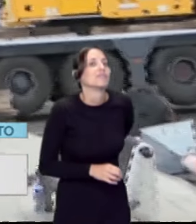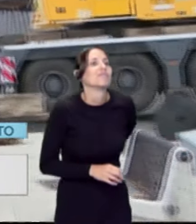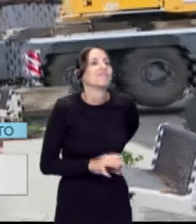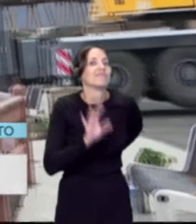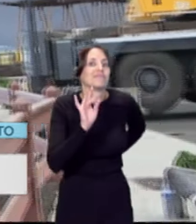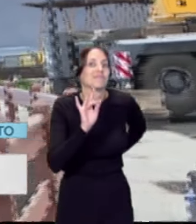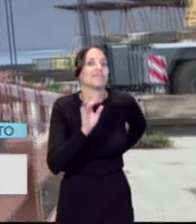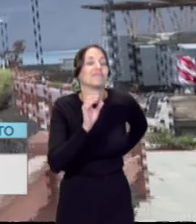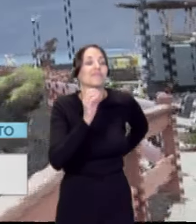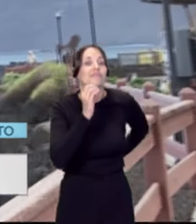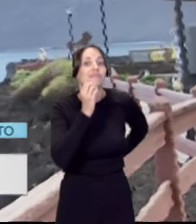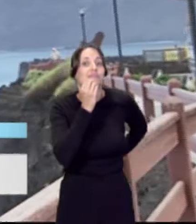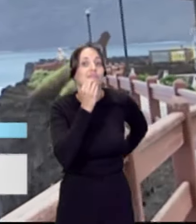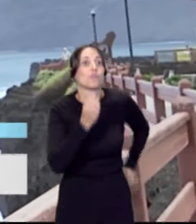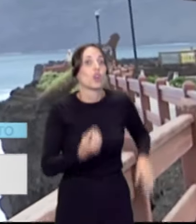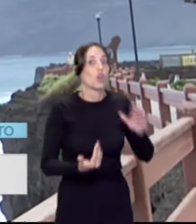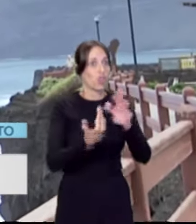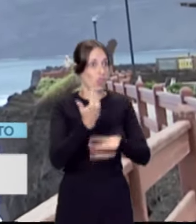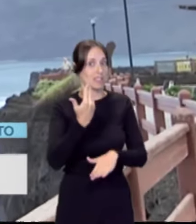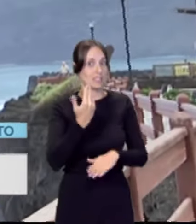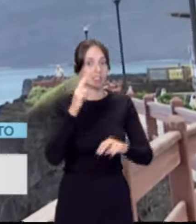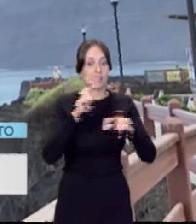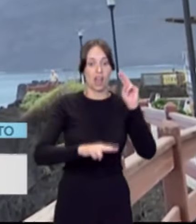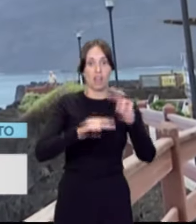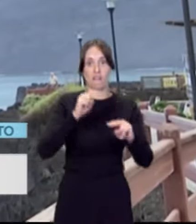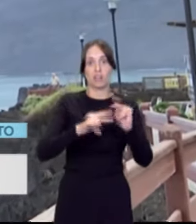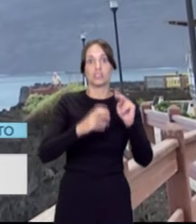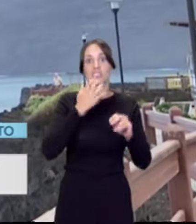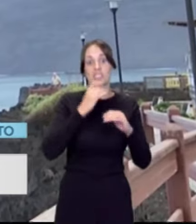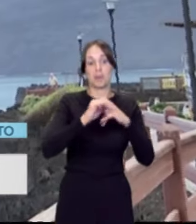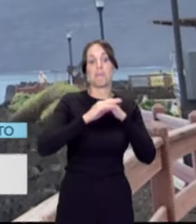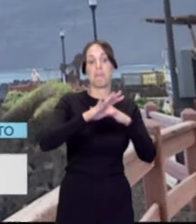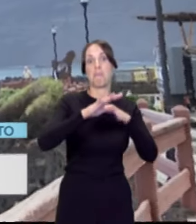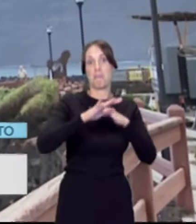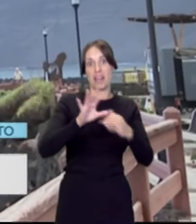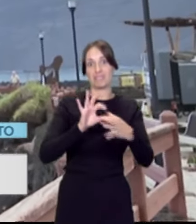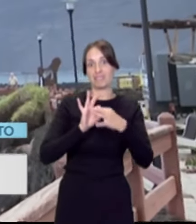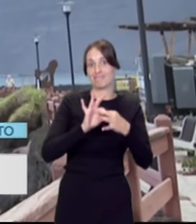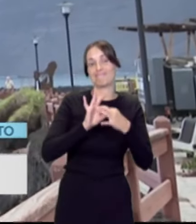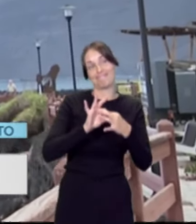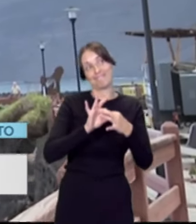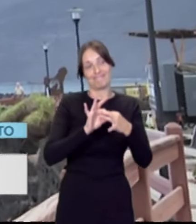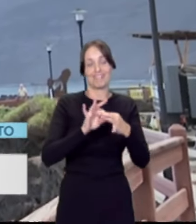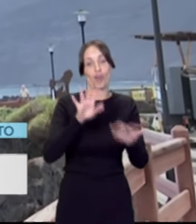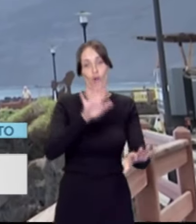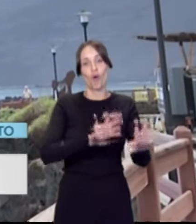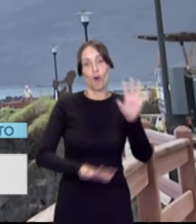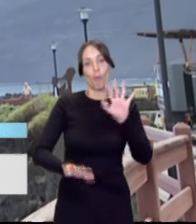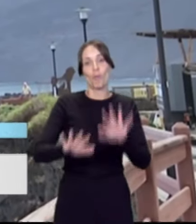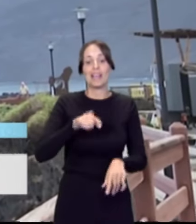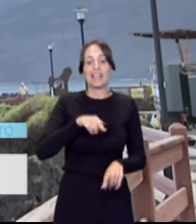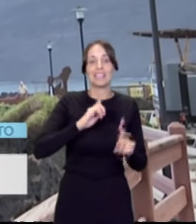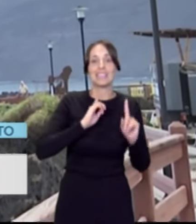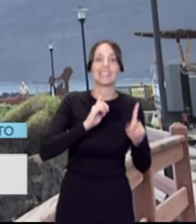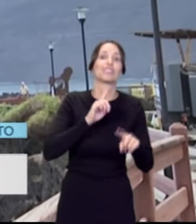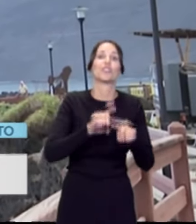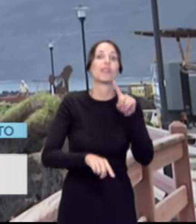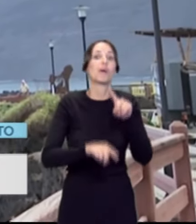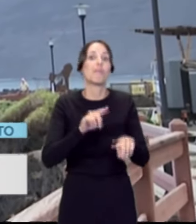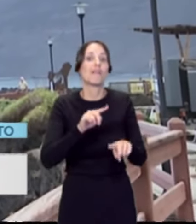Bueno, toda obra marítima requiere de su complejidad y en este caso es una obra que depende de las